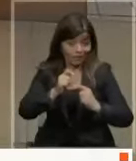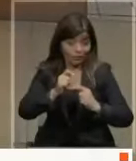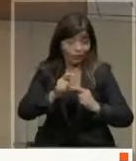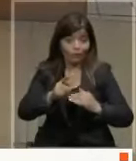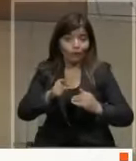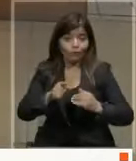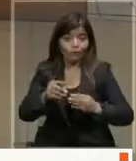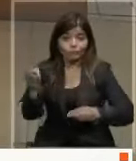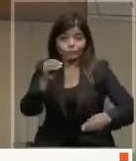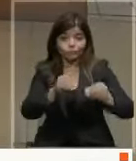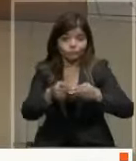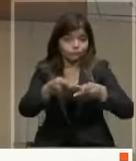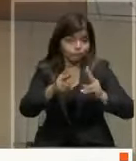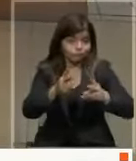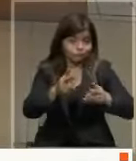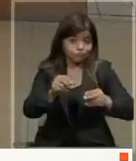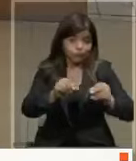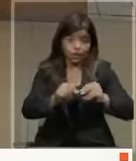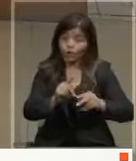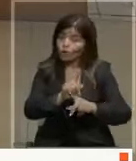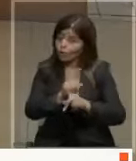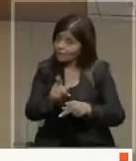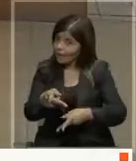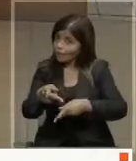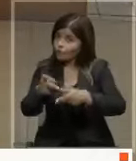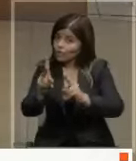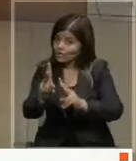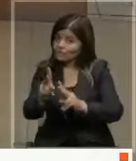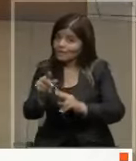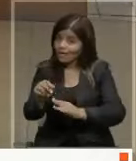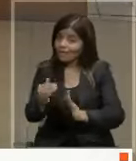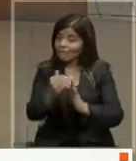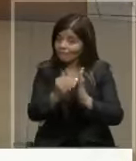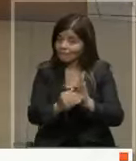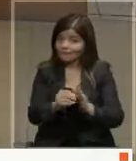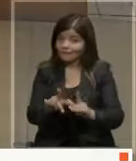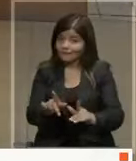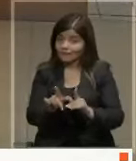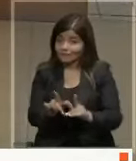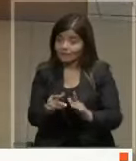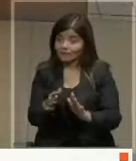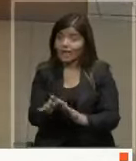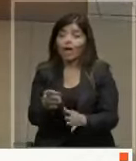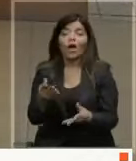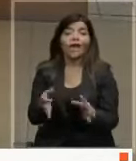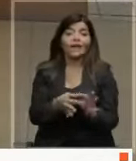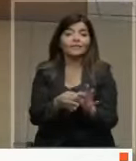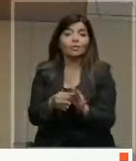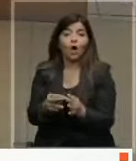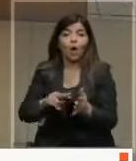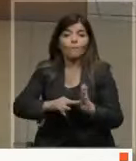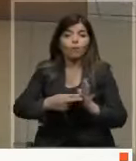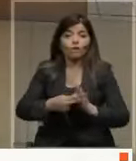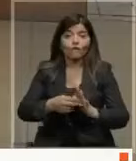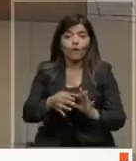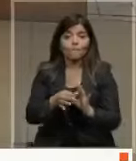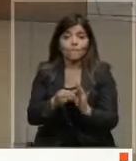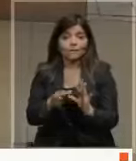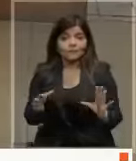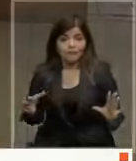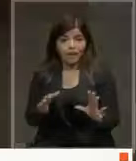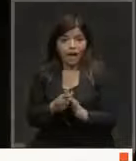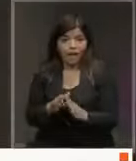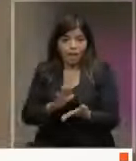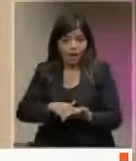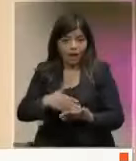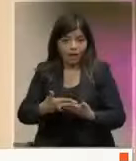ingredientes permitidos porque nunca fue autorizado con los ingredientes que tiene Entonces eso puede traer eh problemas graves o no graves a la